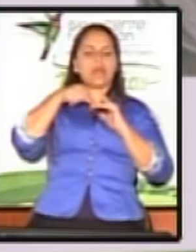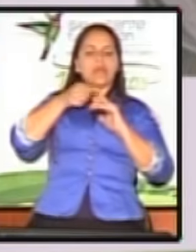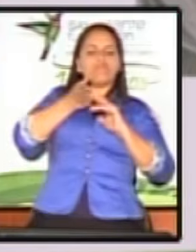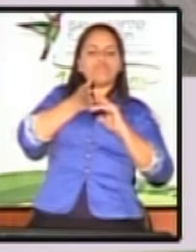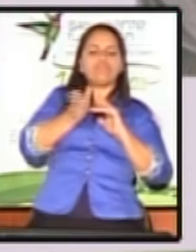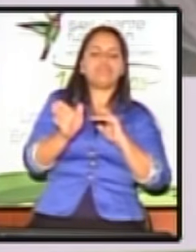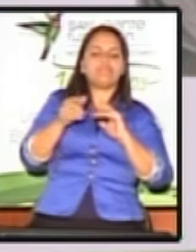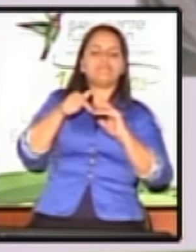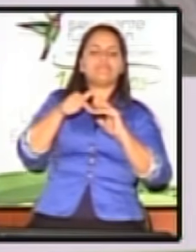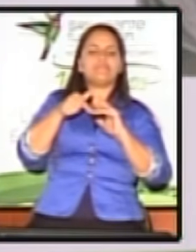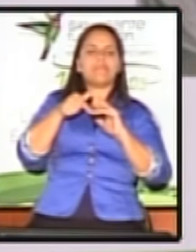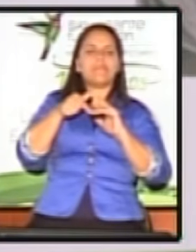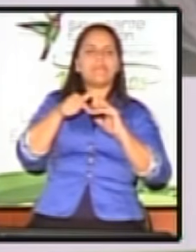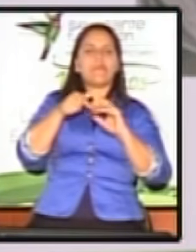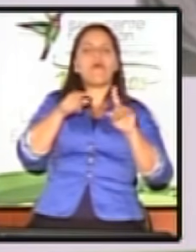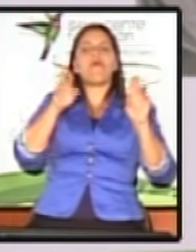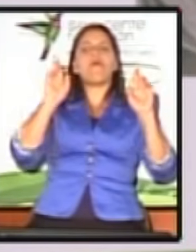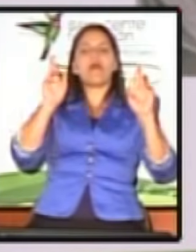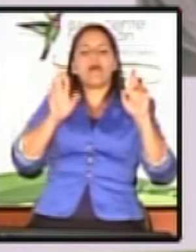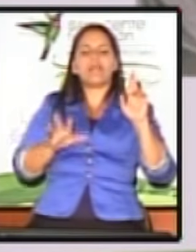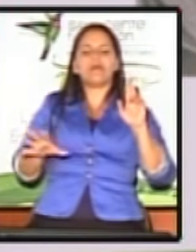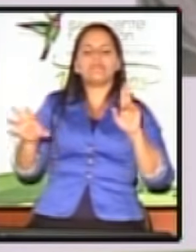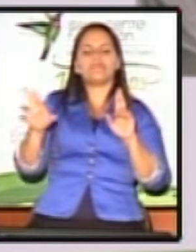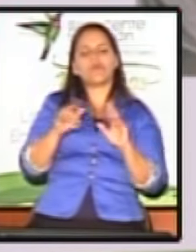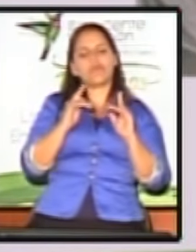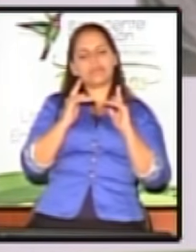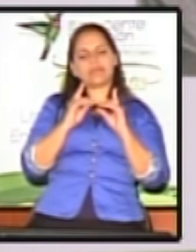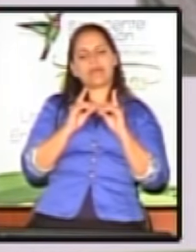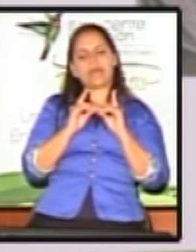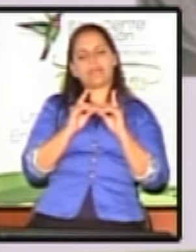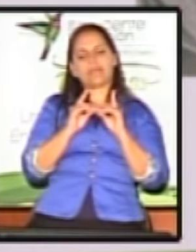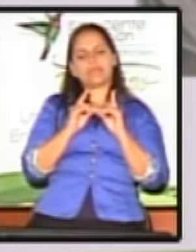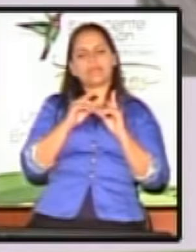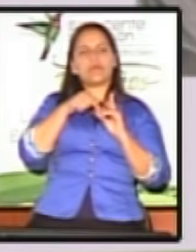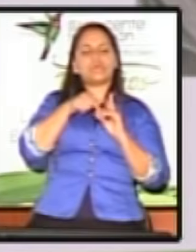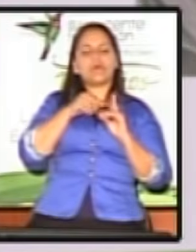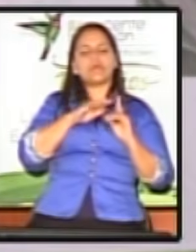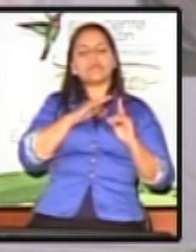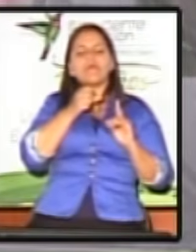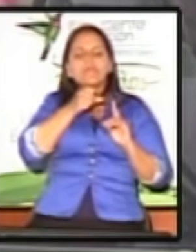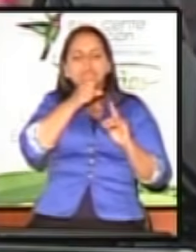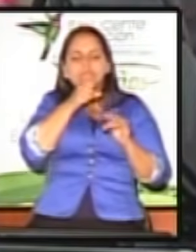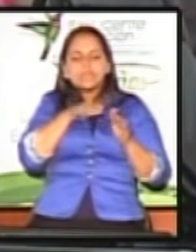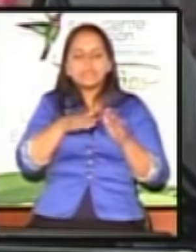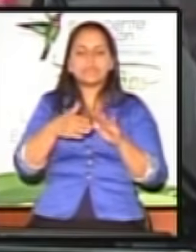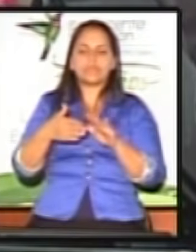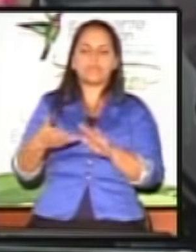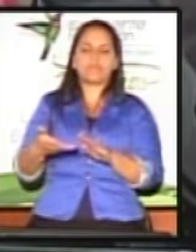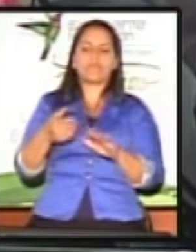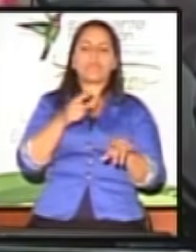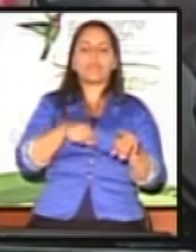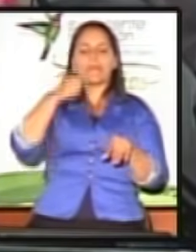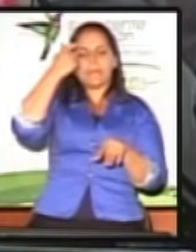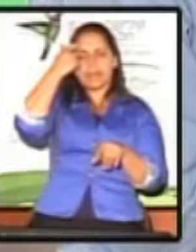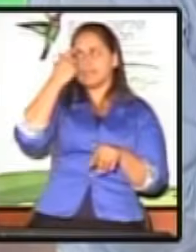la mayoría, ojalá fuéramos la mayoría, nos vamos en una cama. Y la idea es que hay pacientes que dicen